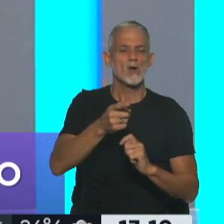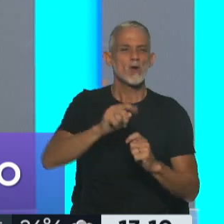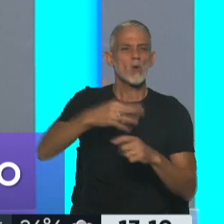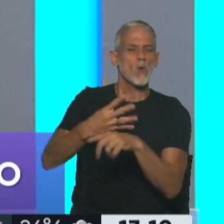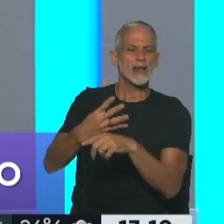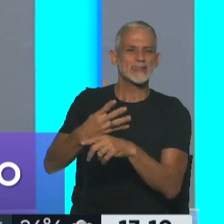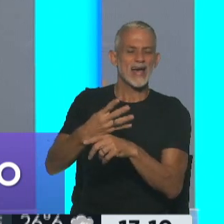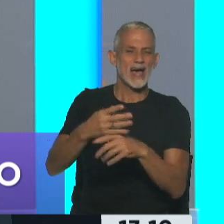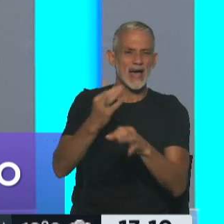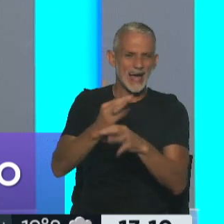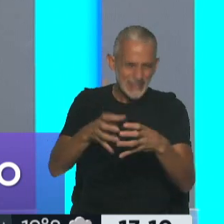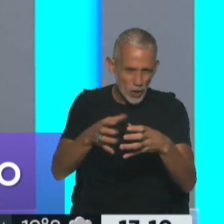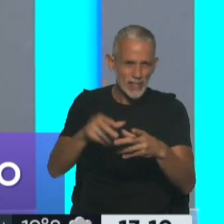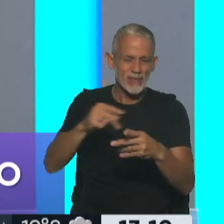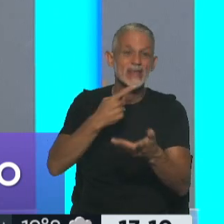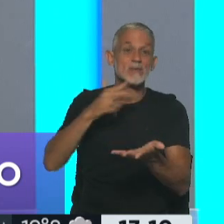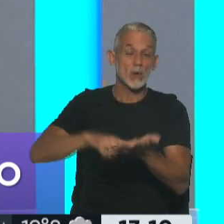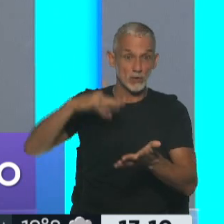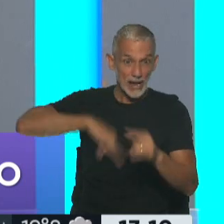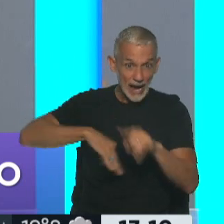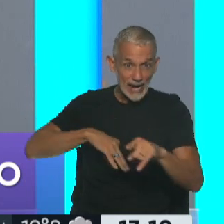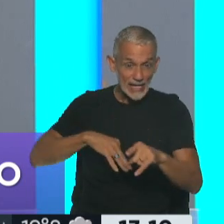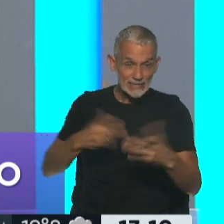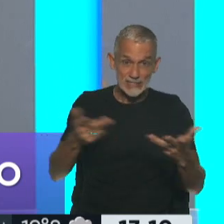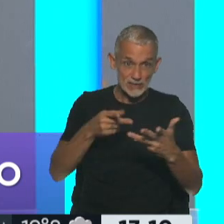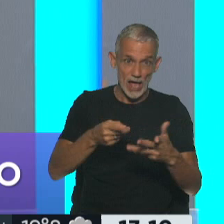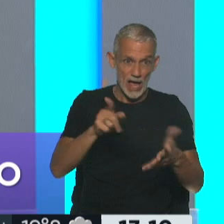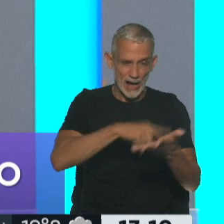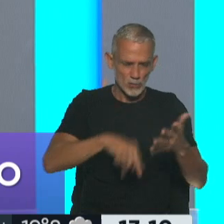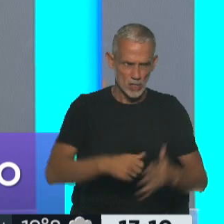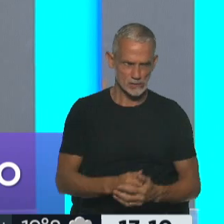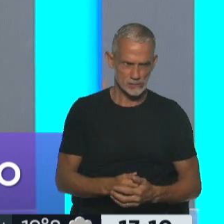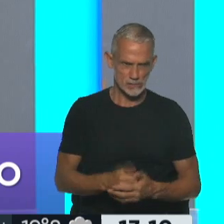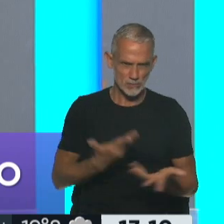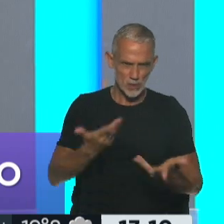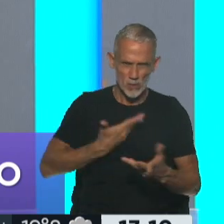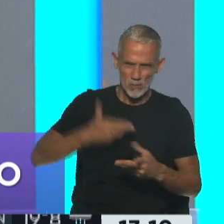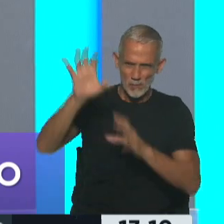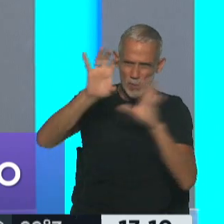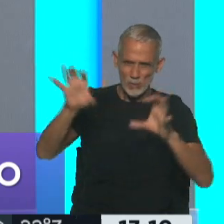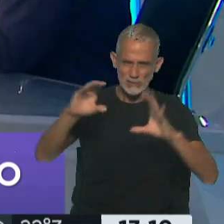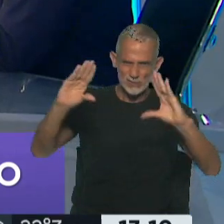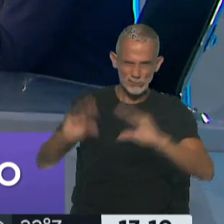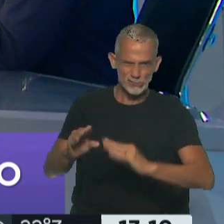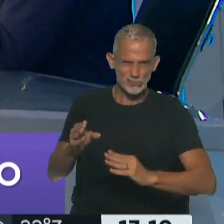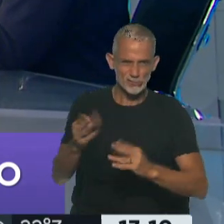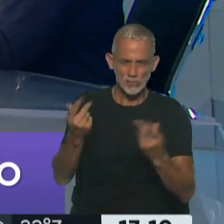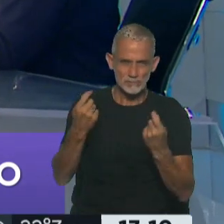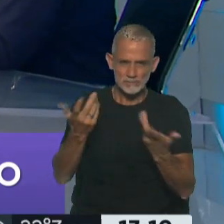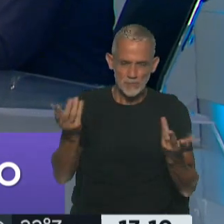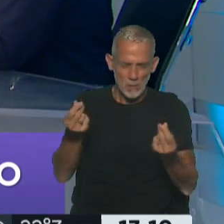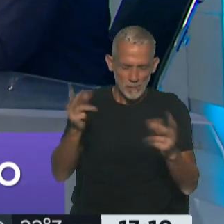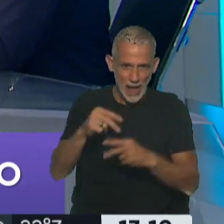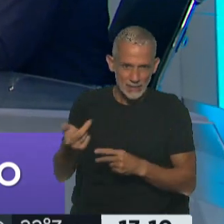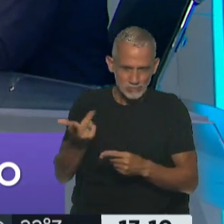categoría del impuesto a las ganancias, le generó a las provincias en estos momentos un déficit que